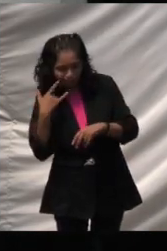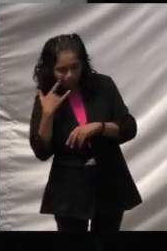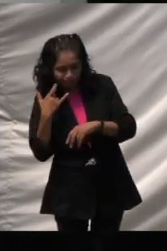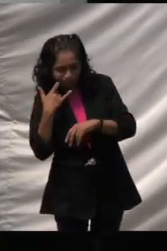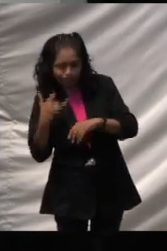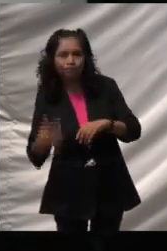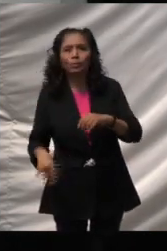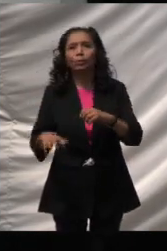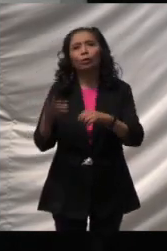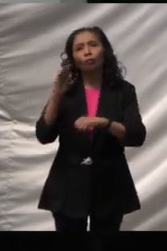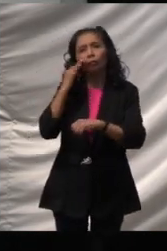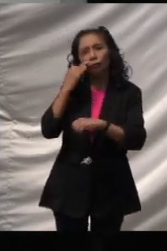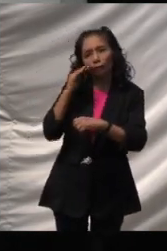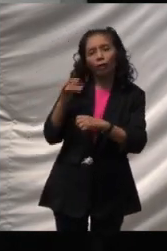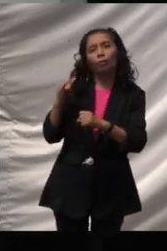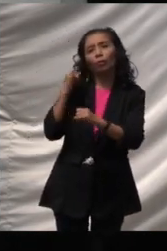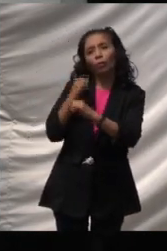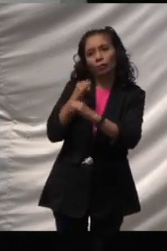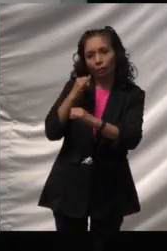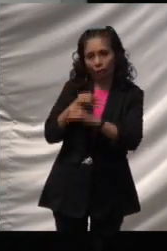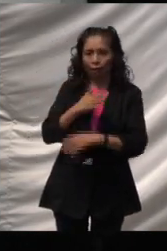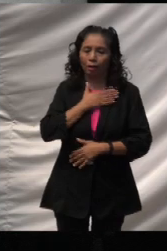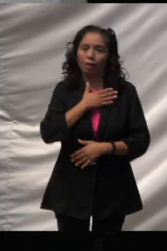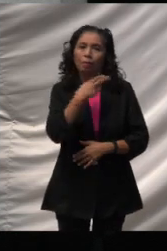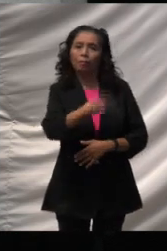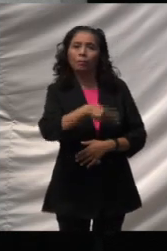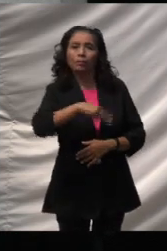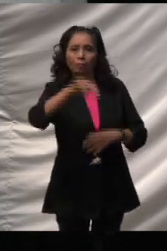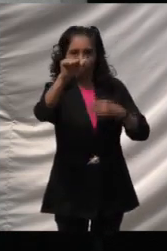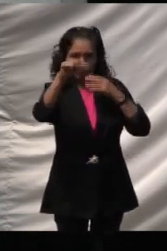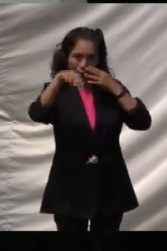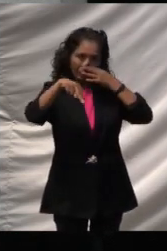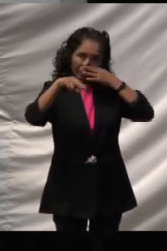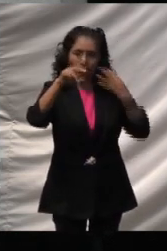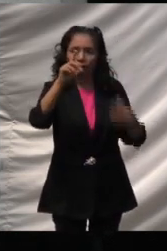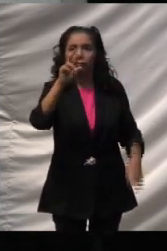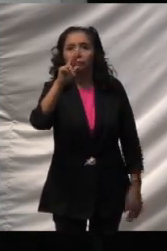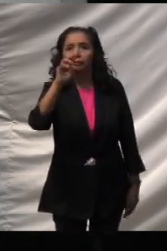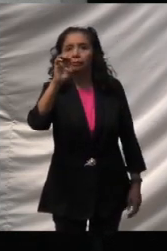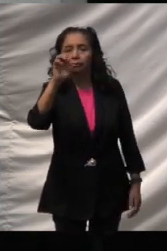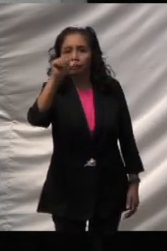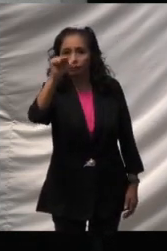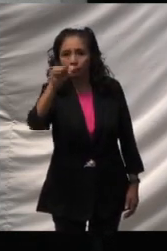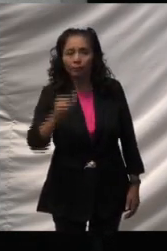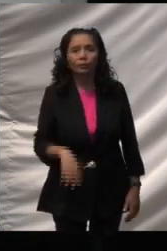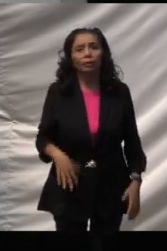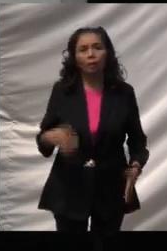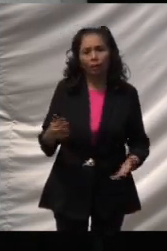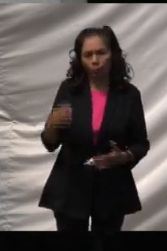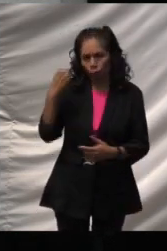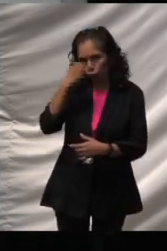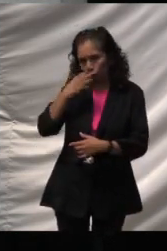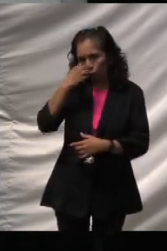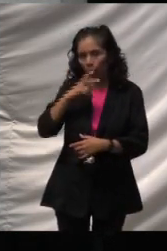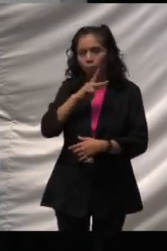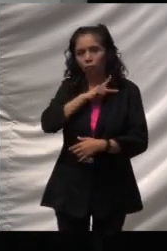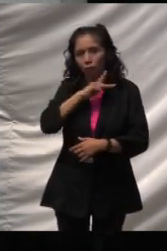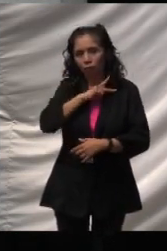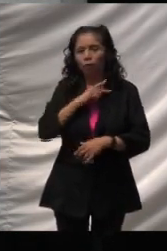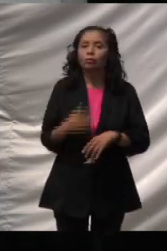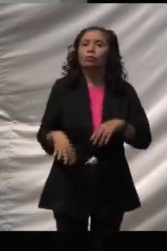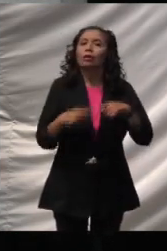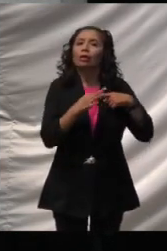medios digitales. Mi nombre es Andrea Elizabeth Telles Pérez, vengo del Colegio Bugaber, represento al